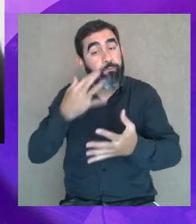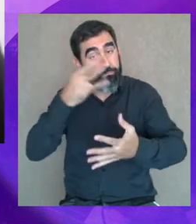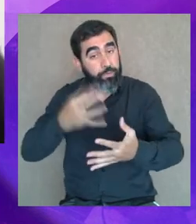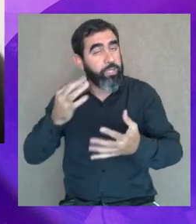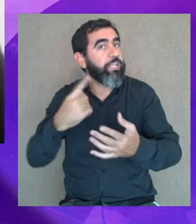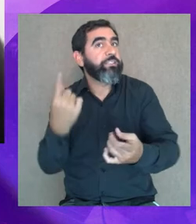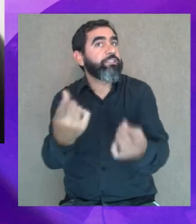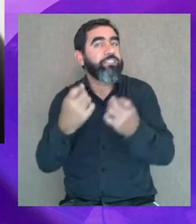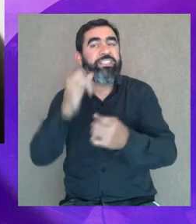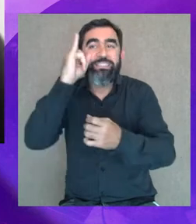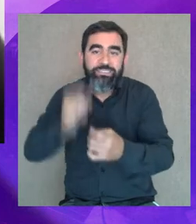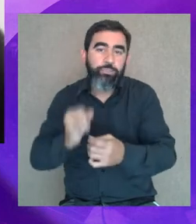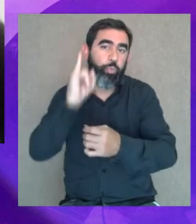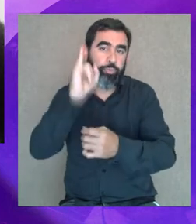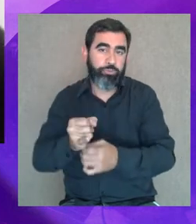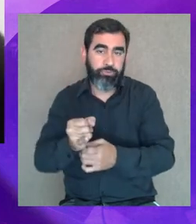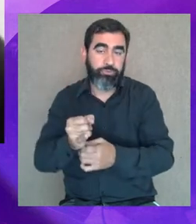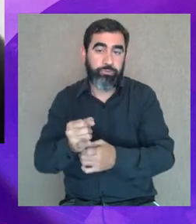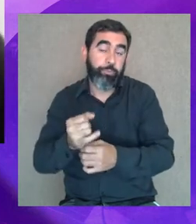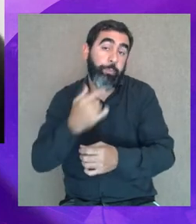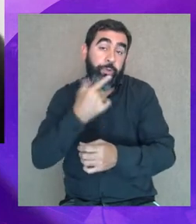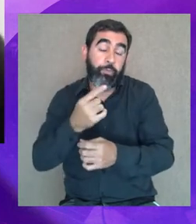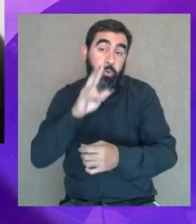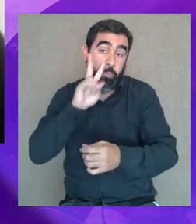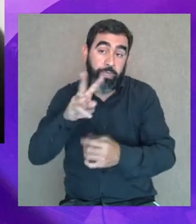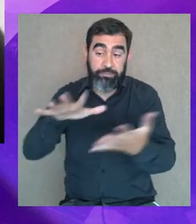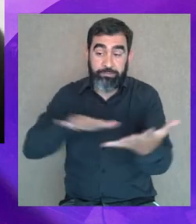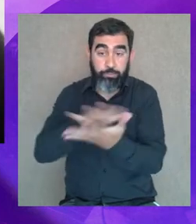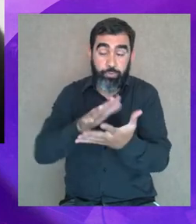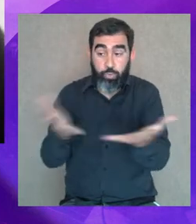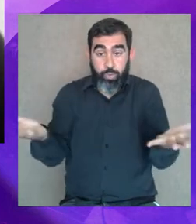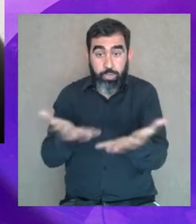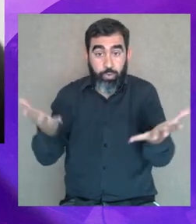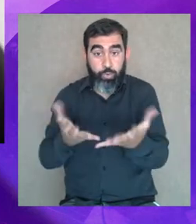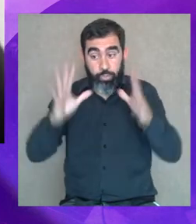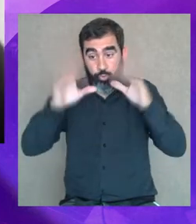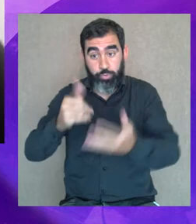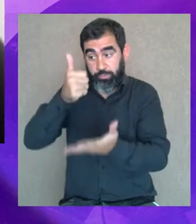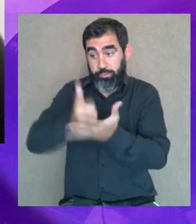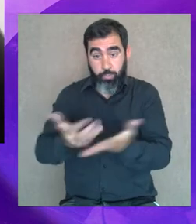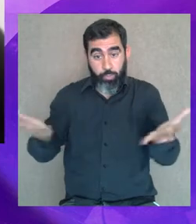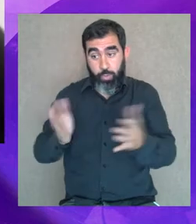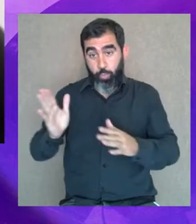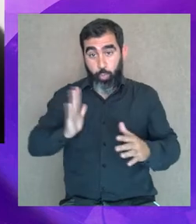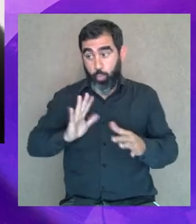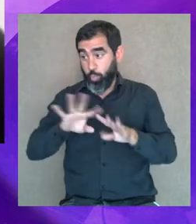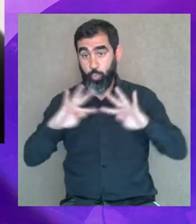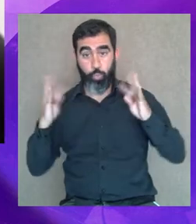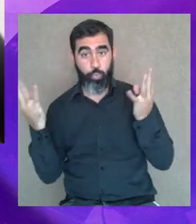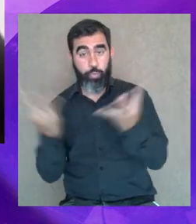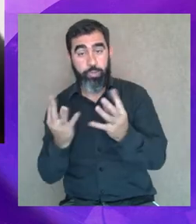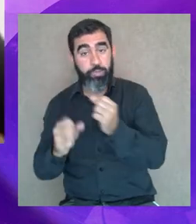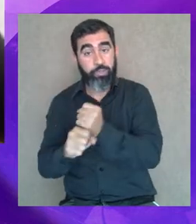absolutamente imprescindibles basta ver si ni muy lejos la situación de igualdad estamos todos acá todas somos mujeres que